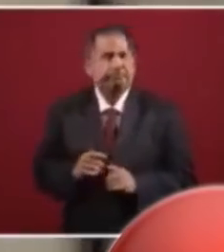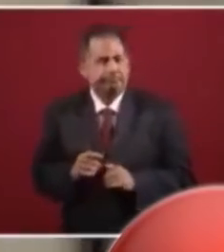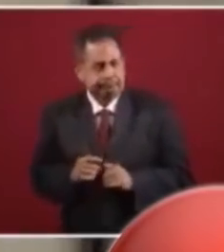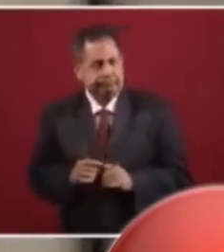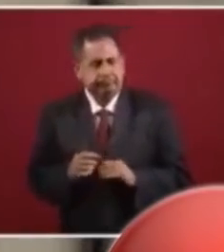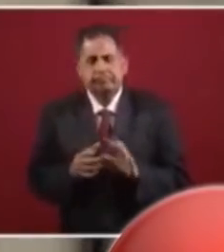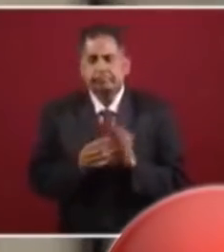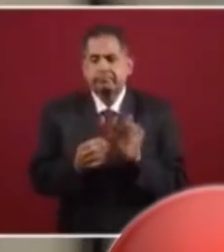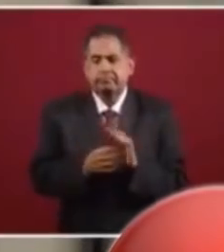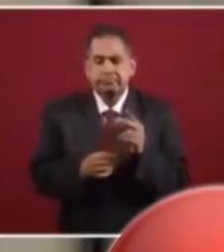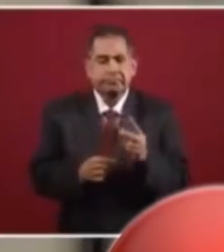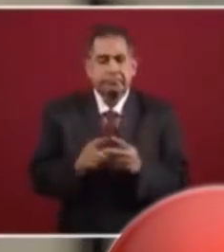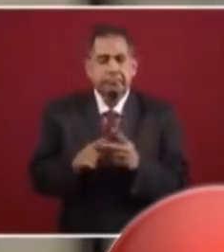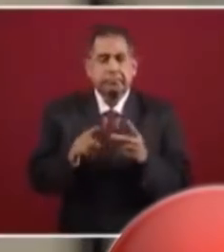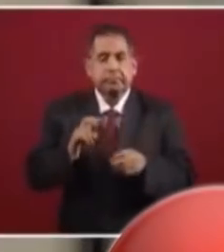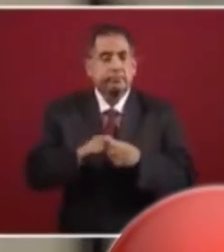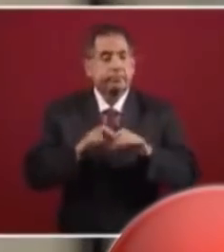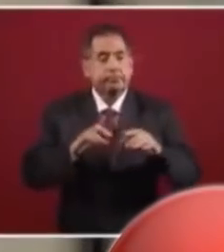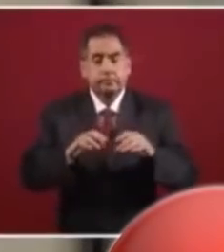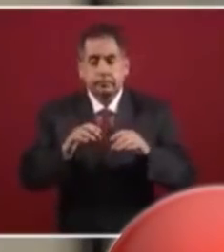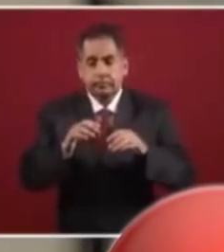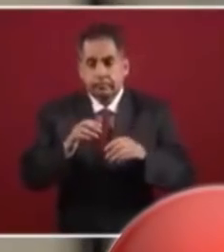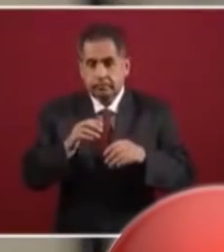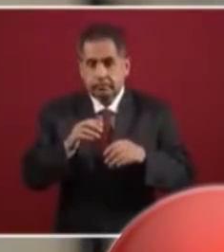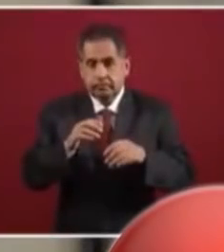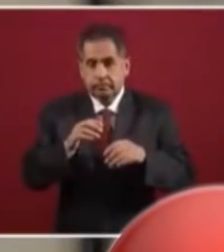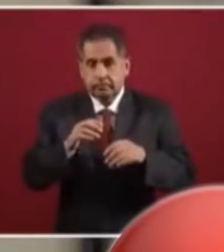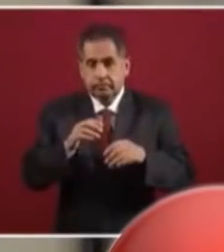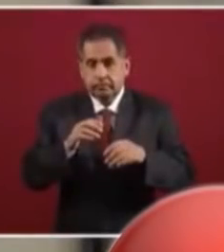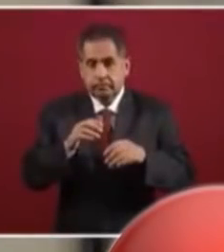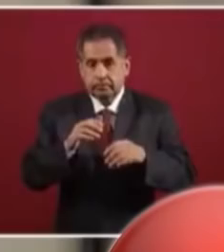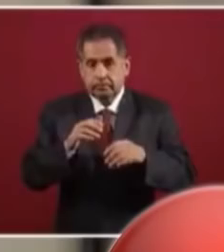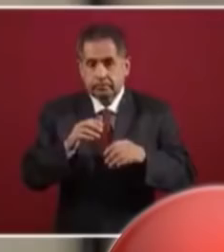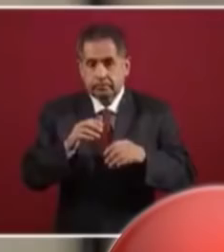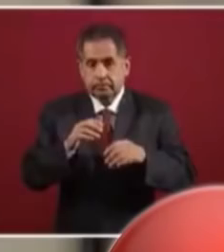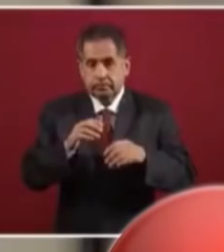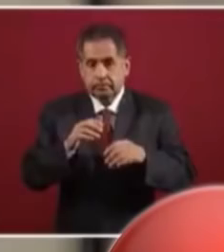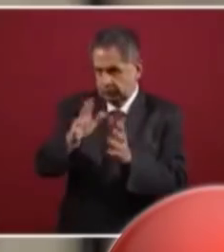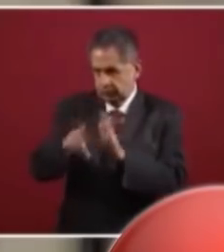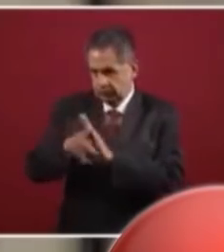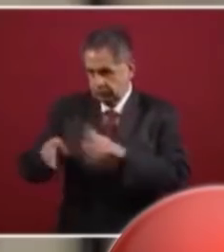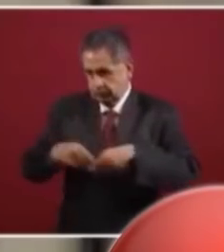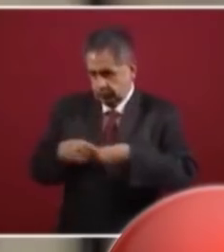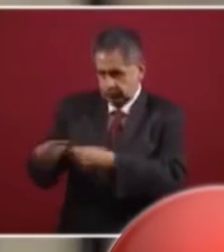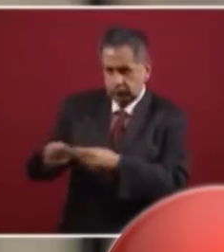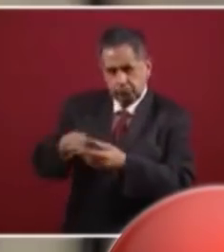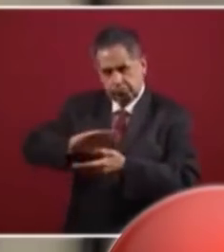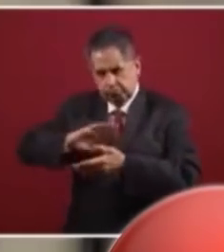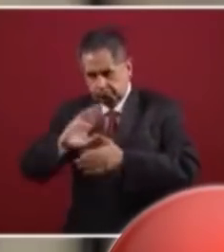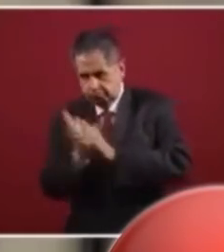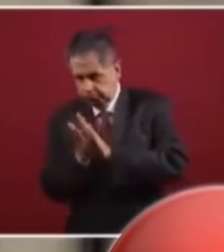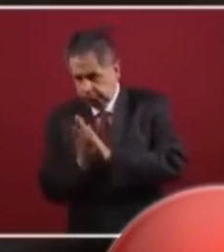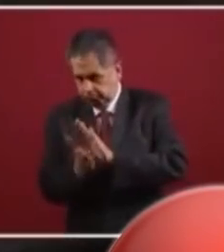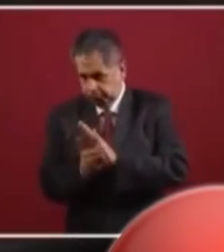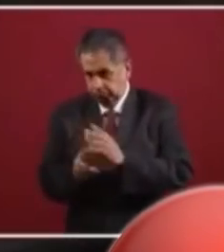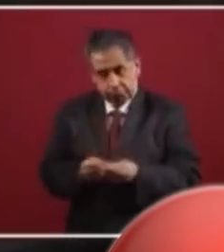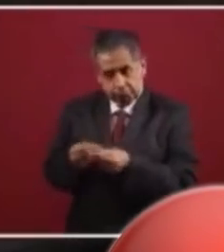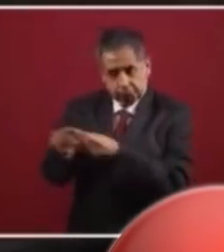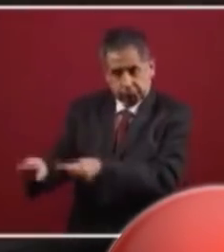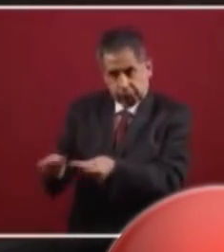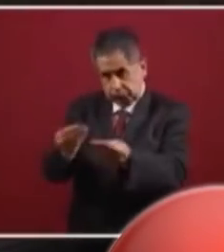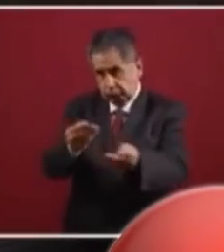digo la gente de comunicación ya le dará detalles de este trabajo periodístico está documentado y